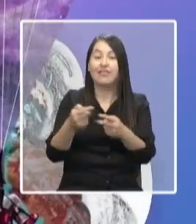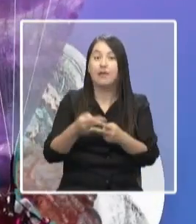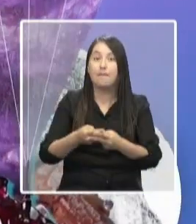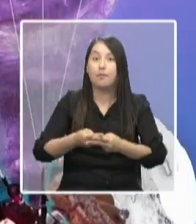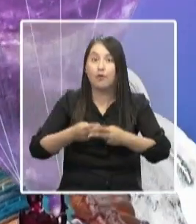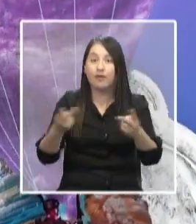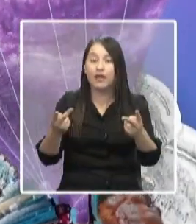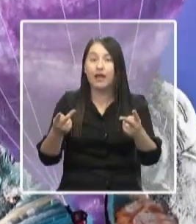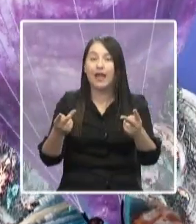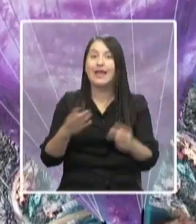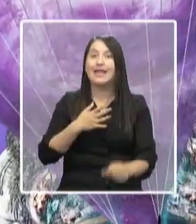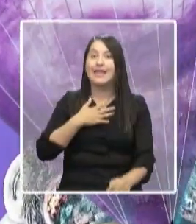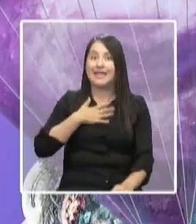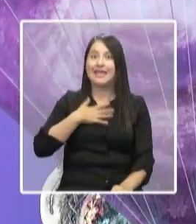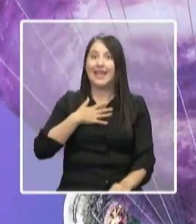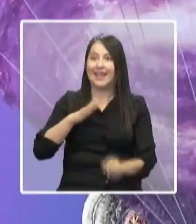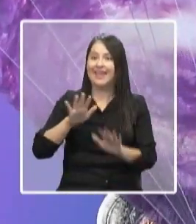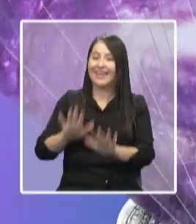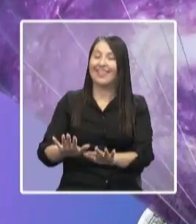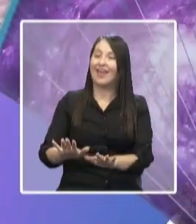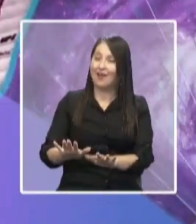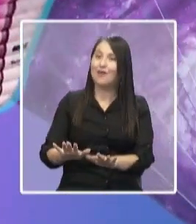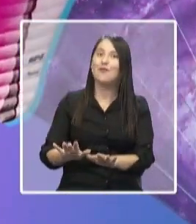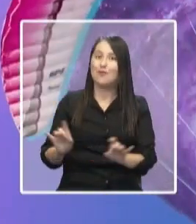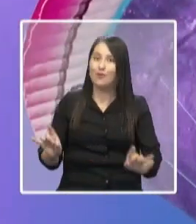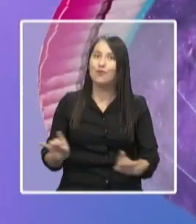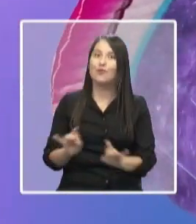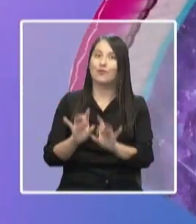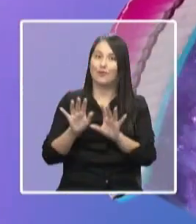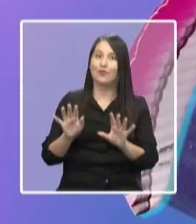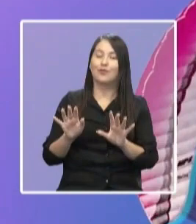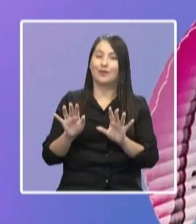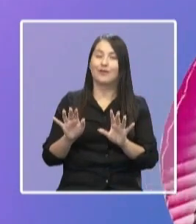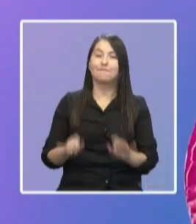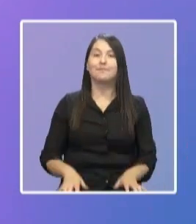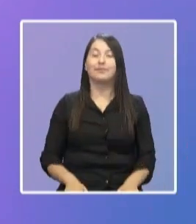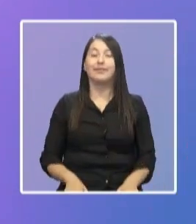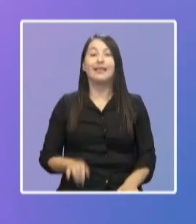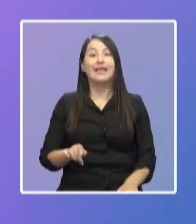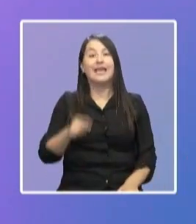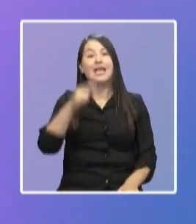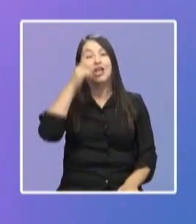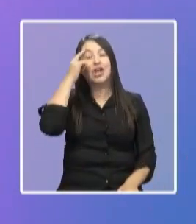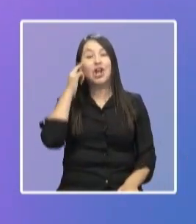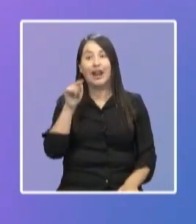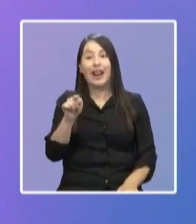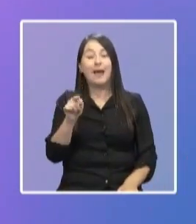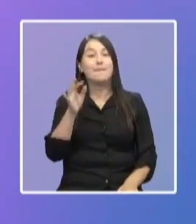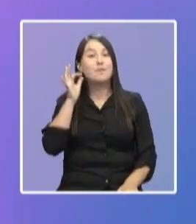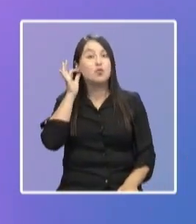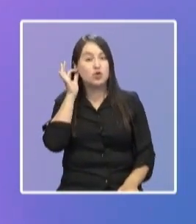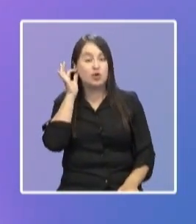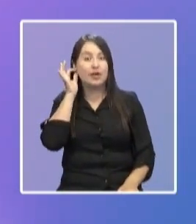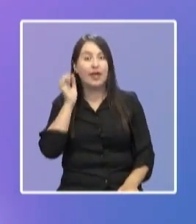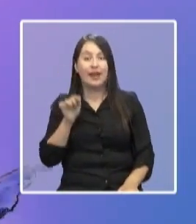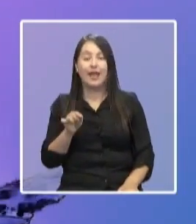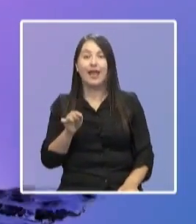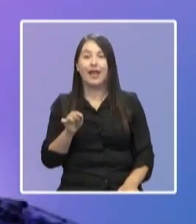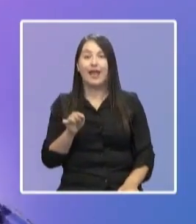y querer quedarse ahí. Y yo creo que en ese caso las mujeres han seguido y creo que han